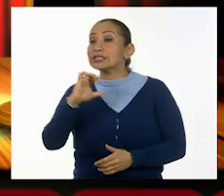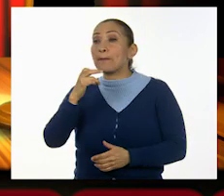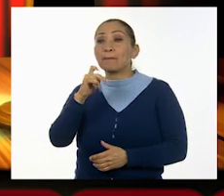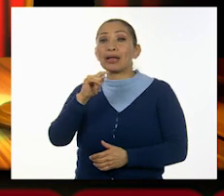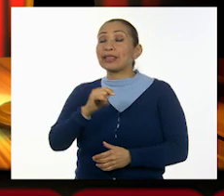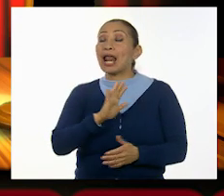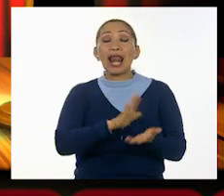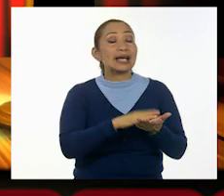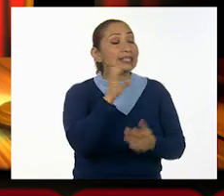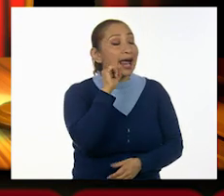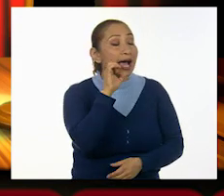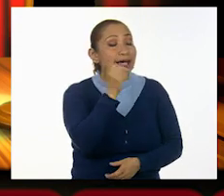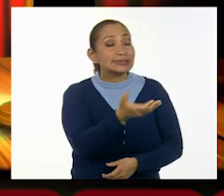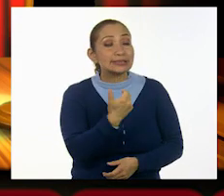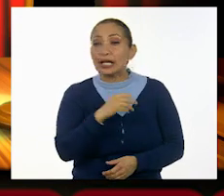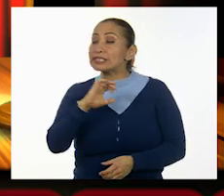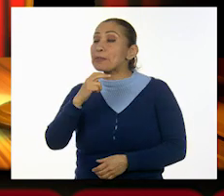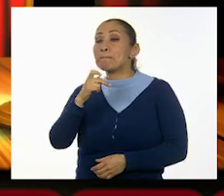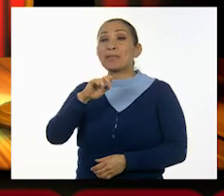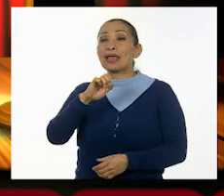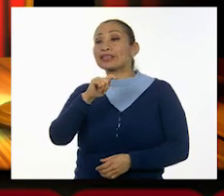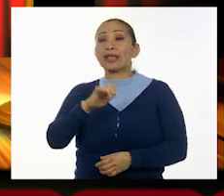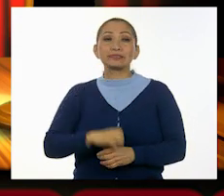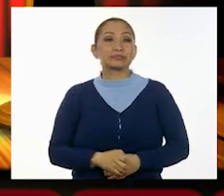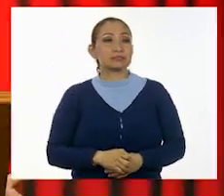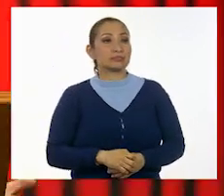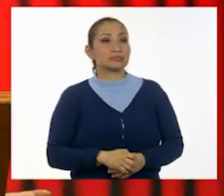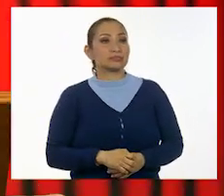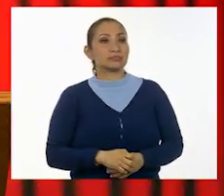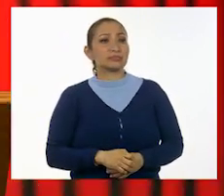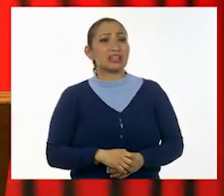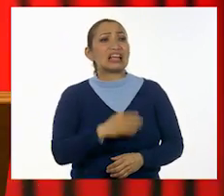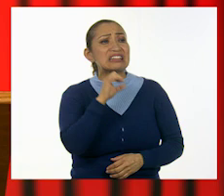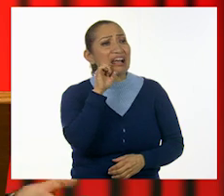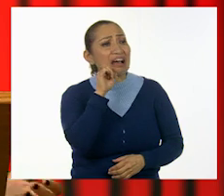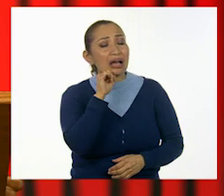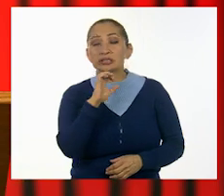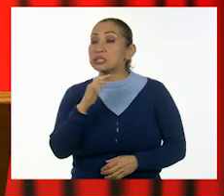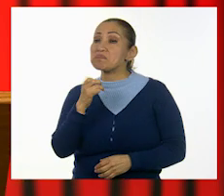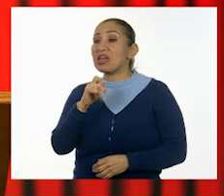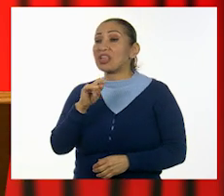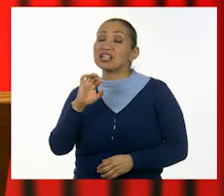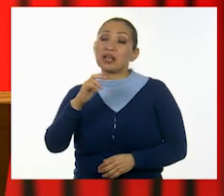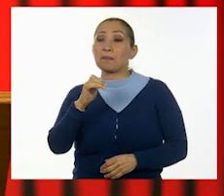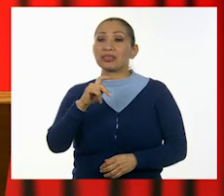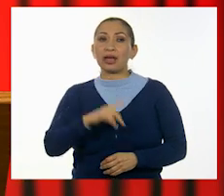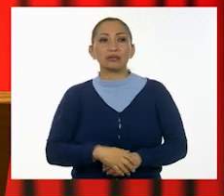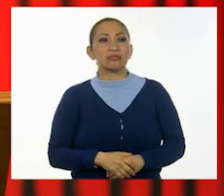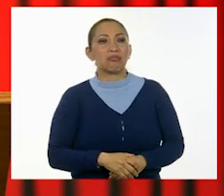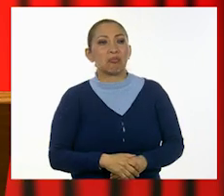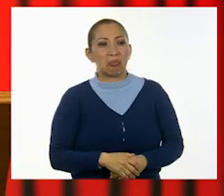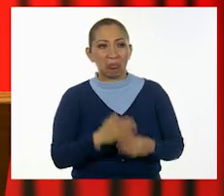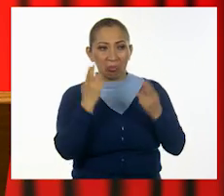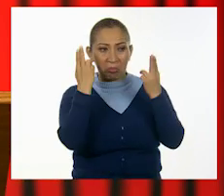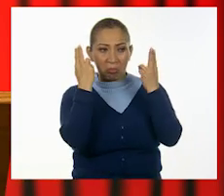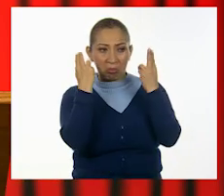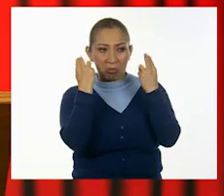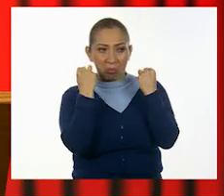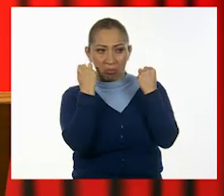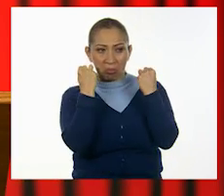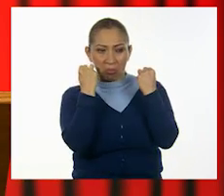chámpata. Las naranjas. Chímpete, Las naranjas. chímpete, chámpata.